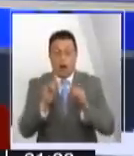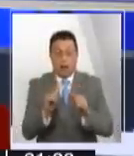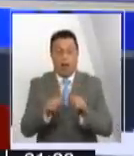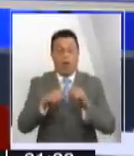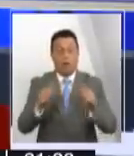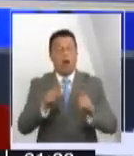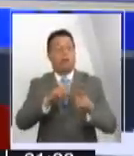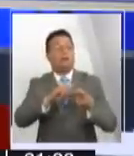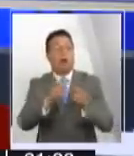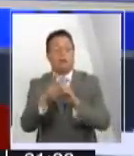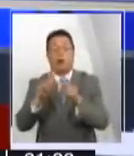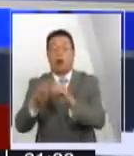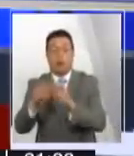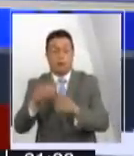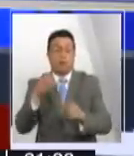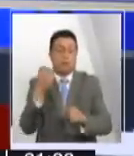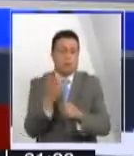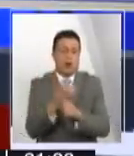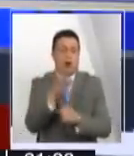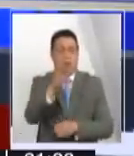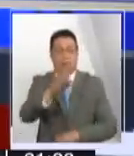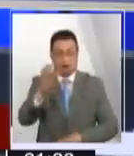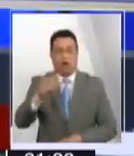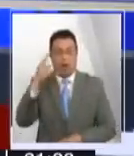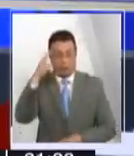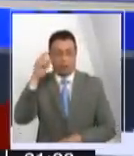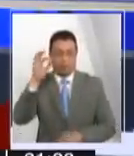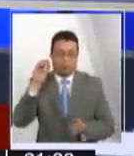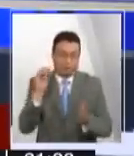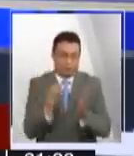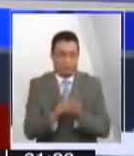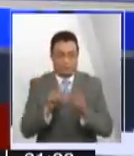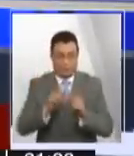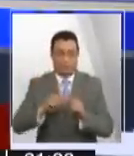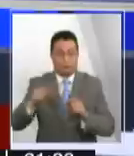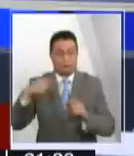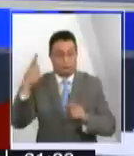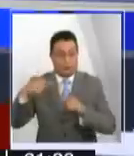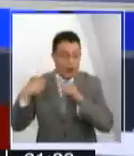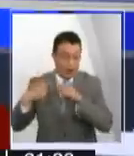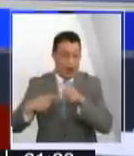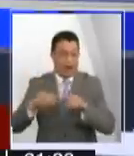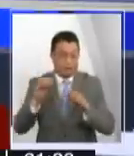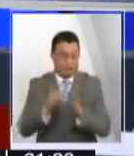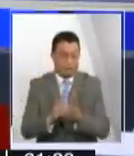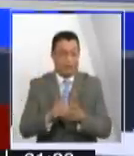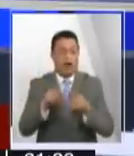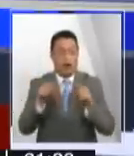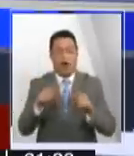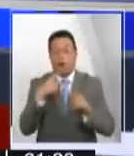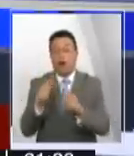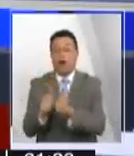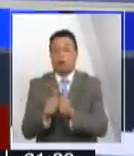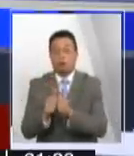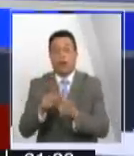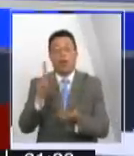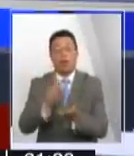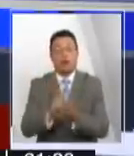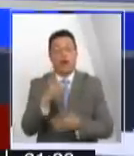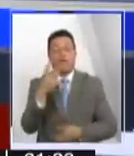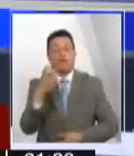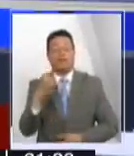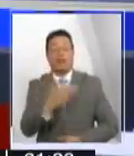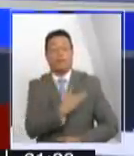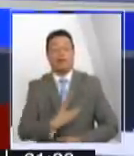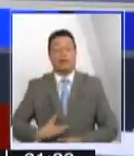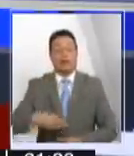domicilio a más de 400.000 personas en el padrón. Queremos conversar de esto, de la jornada que se viene mañana. Nos acompaña aquí el diputado vicepresidente de la Democracia